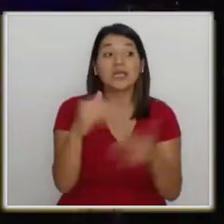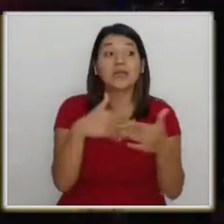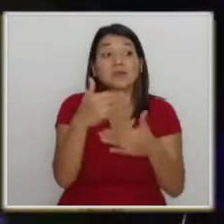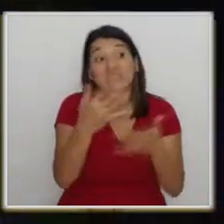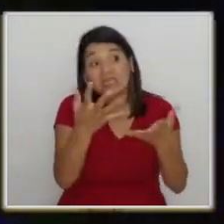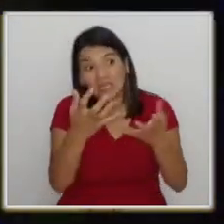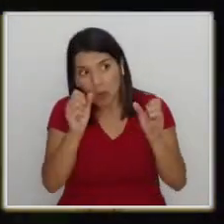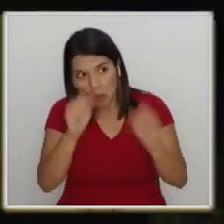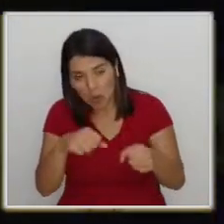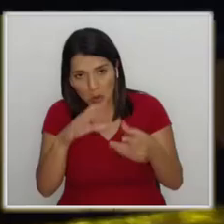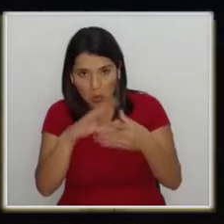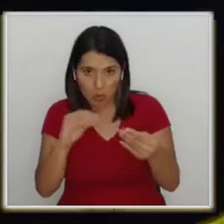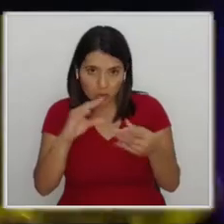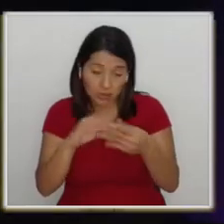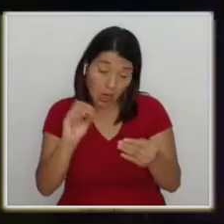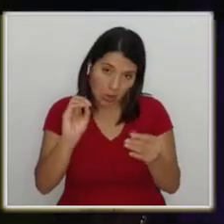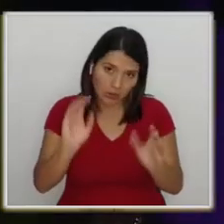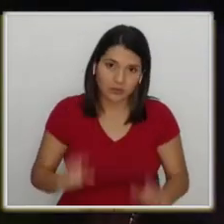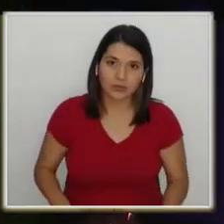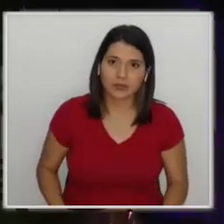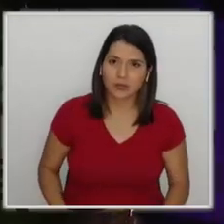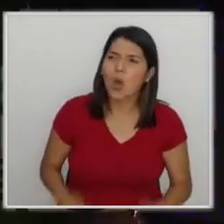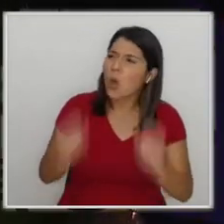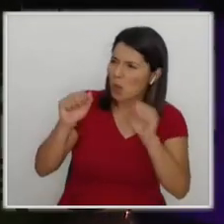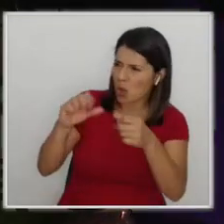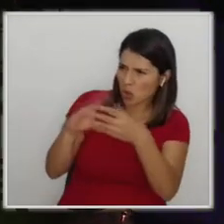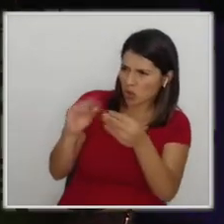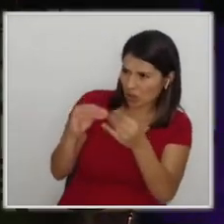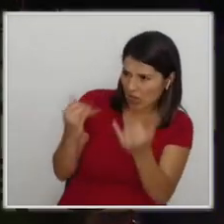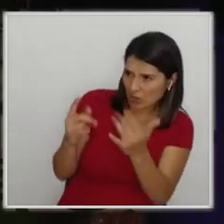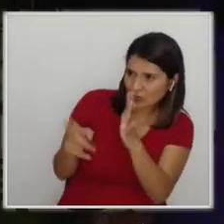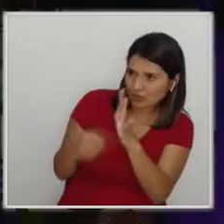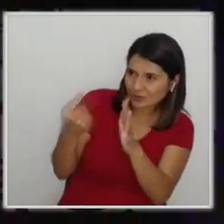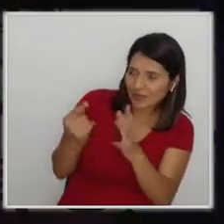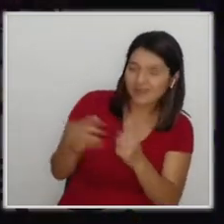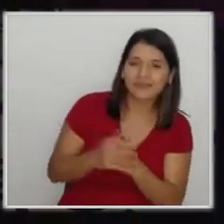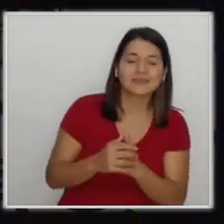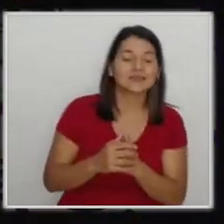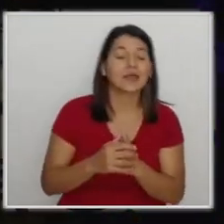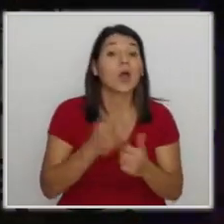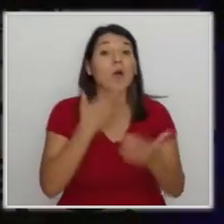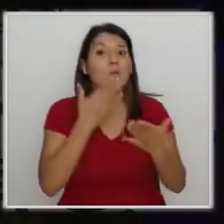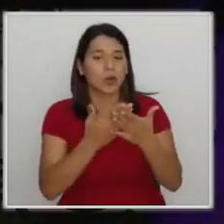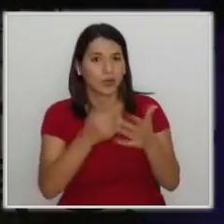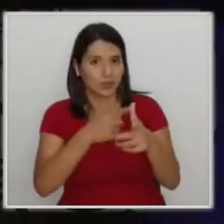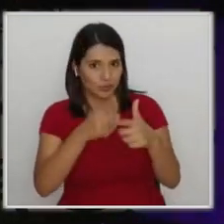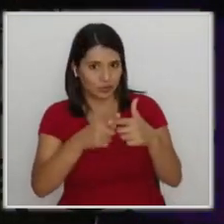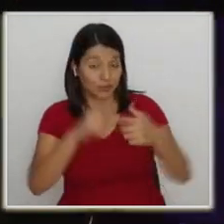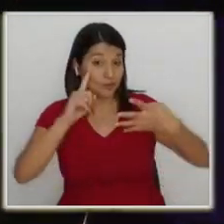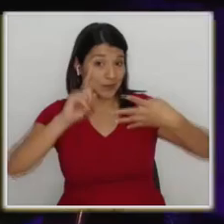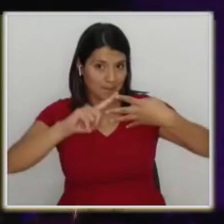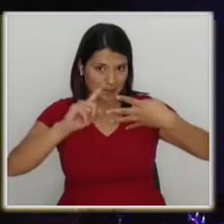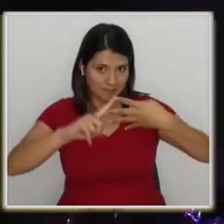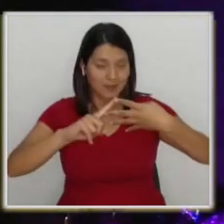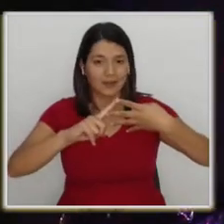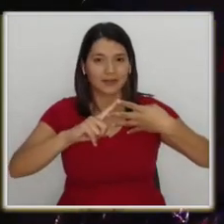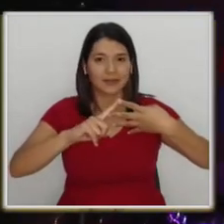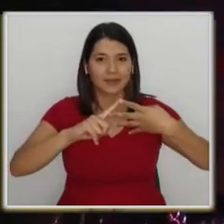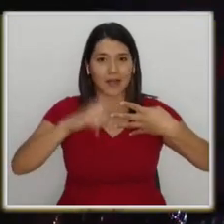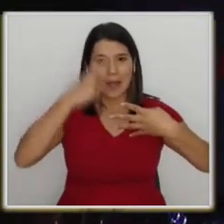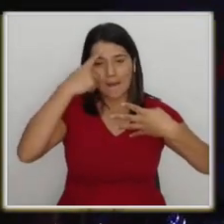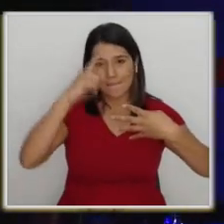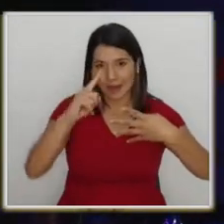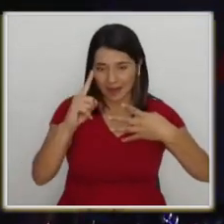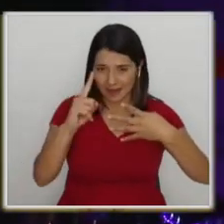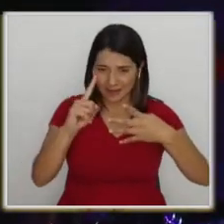comentar o... Podemos comentarlas de una vez. Bueno, entonces, la número 1, para ir en orden,